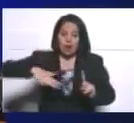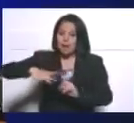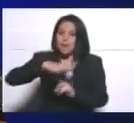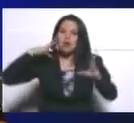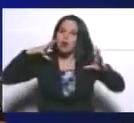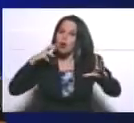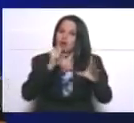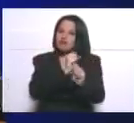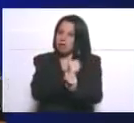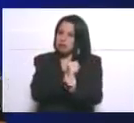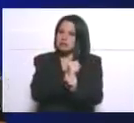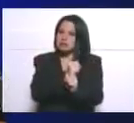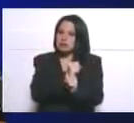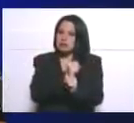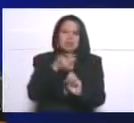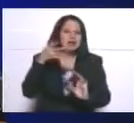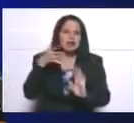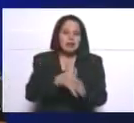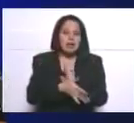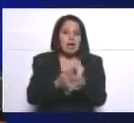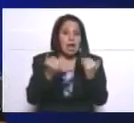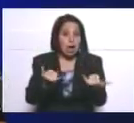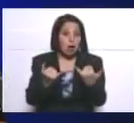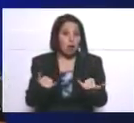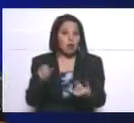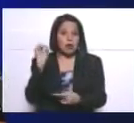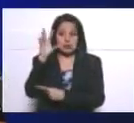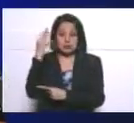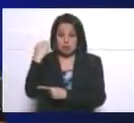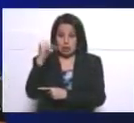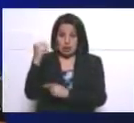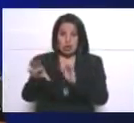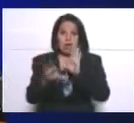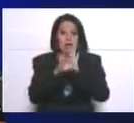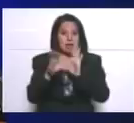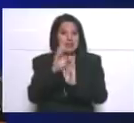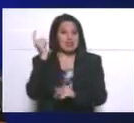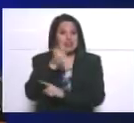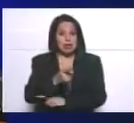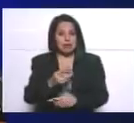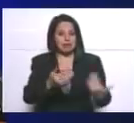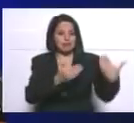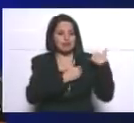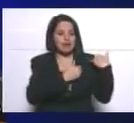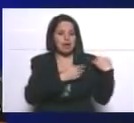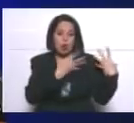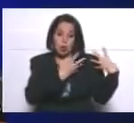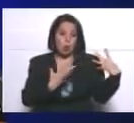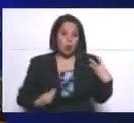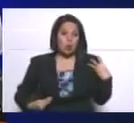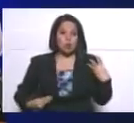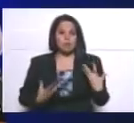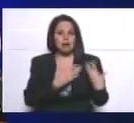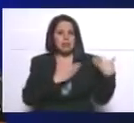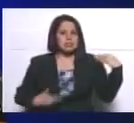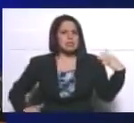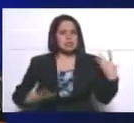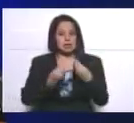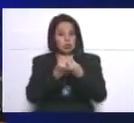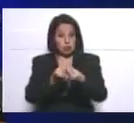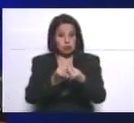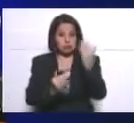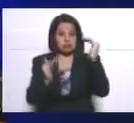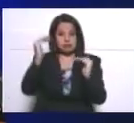ese ambiente de confianza tiene ahorita la constituyente que procurar, junto al presidente Nicolás Maduro, que procurar el equilibrio